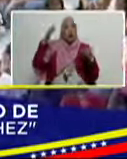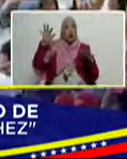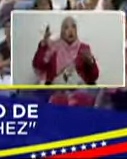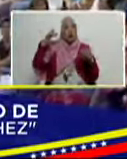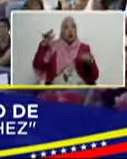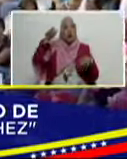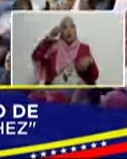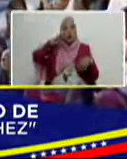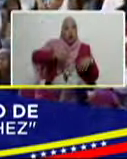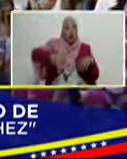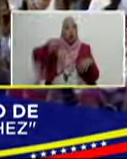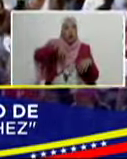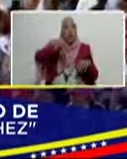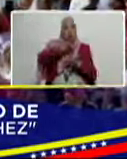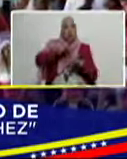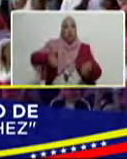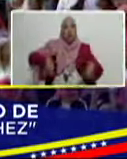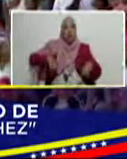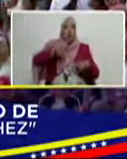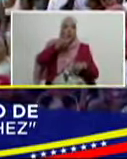Del llano Portuguesa.